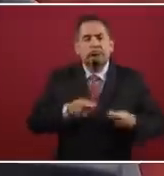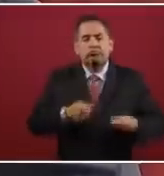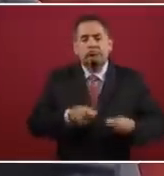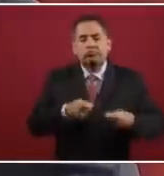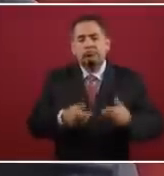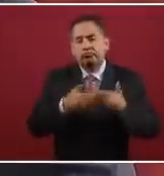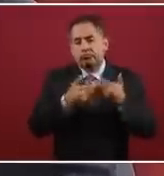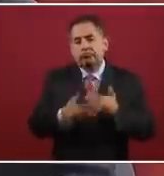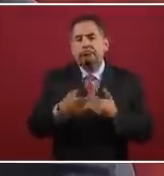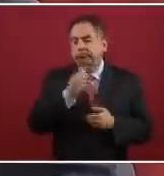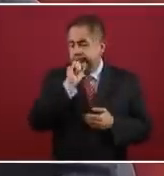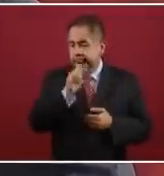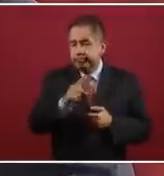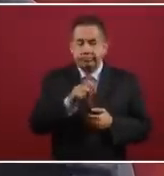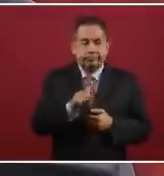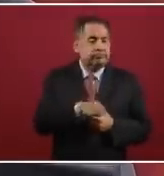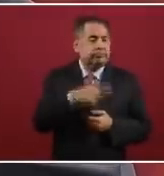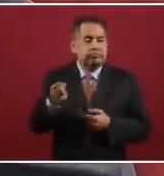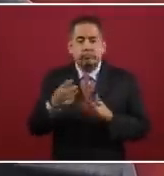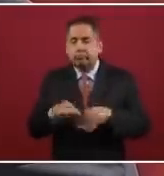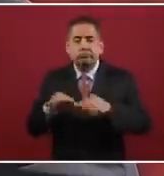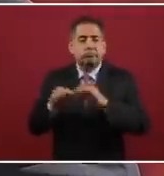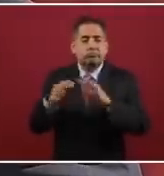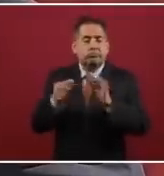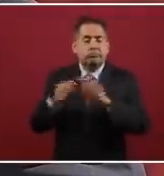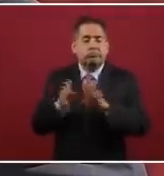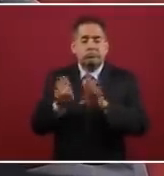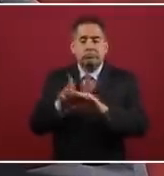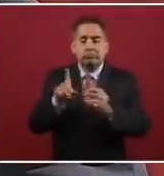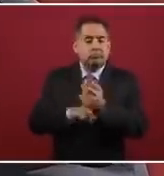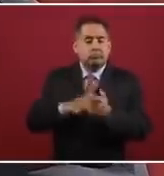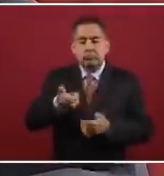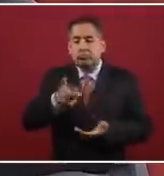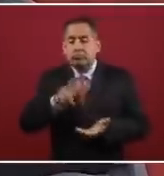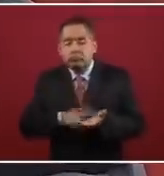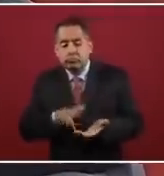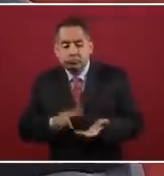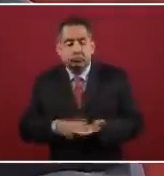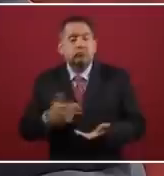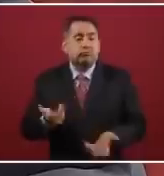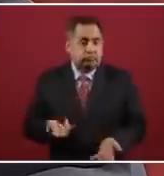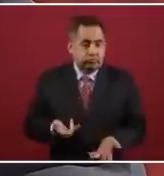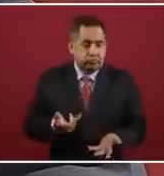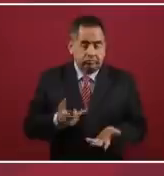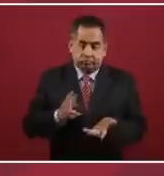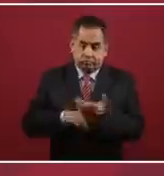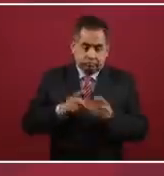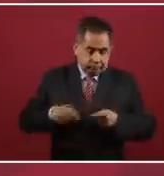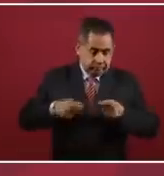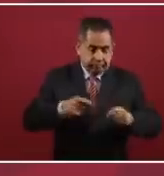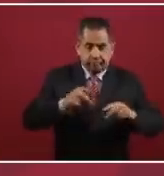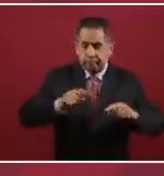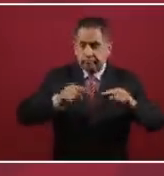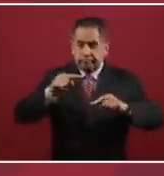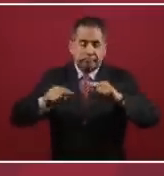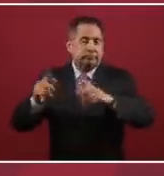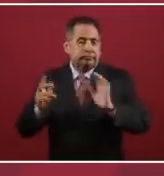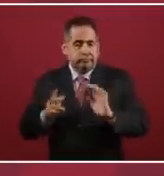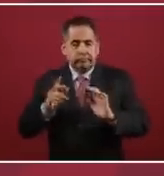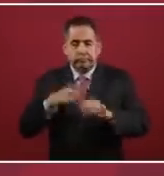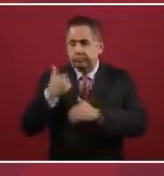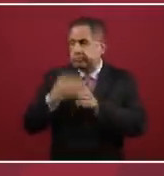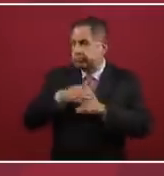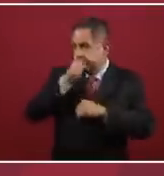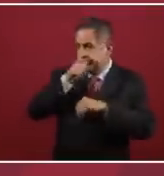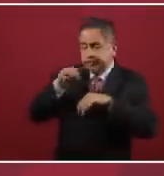lado, pero por otro, en una forma muy importante, es a través del precio y sobre todo agregarle valor a esos productos, como los vamos a promover